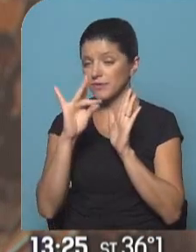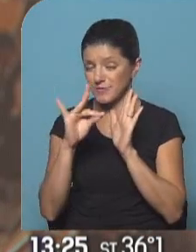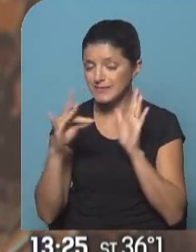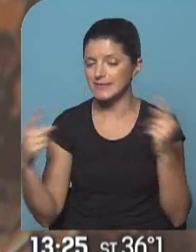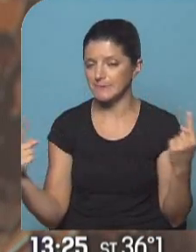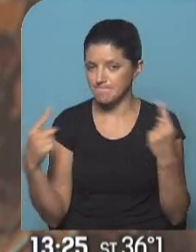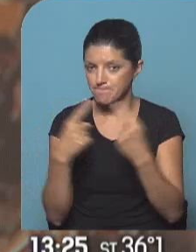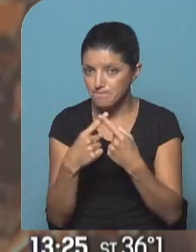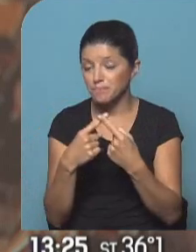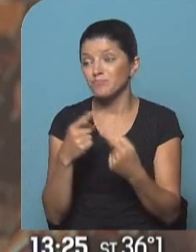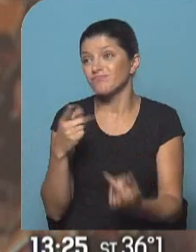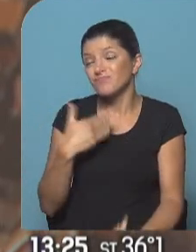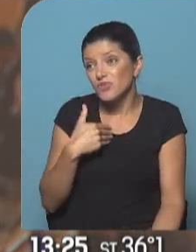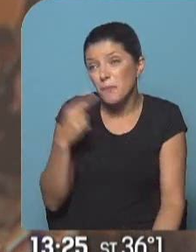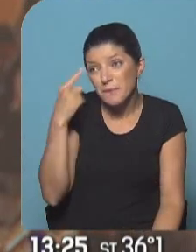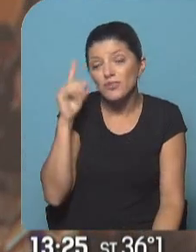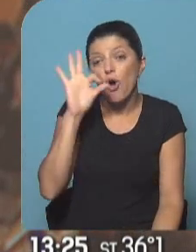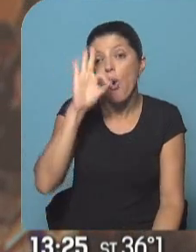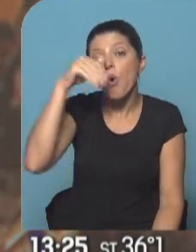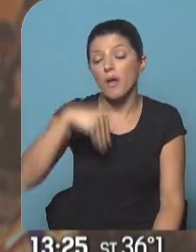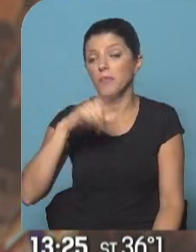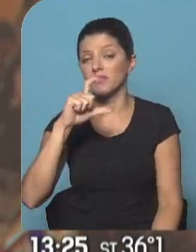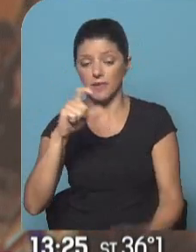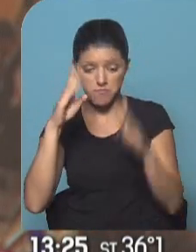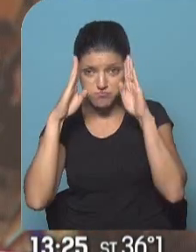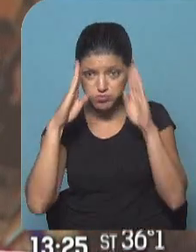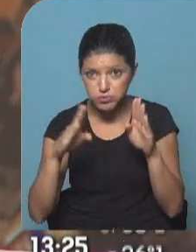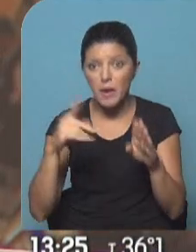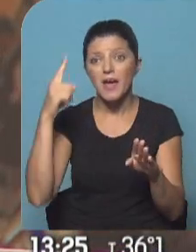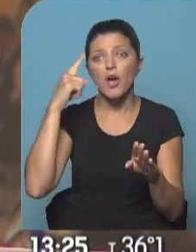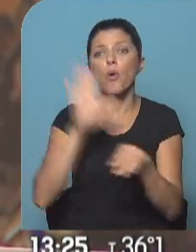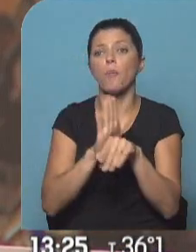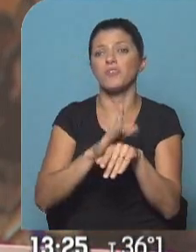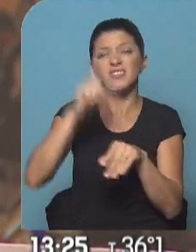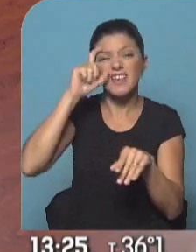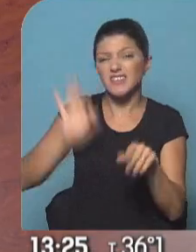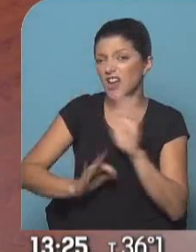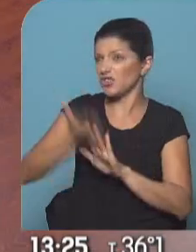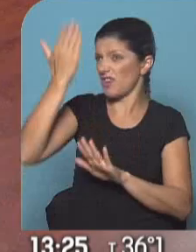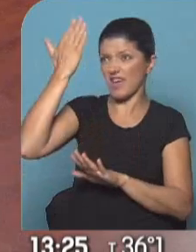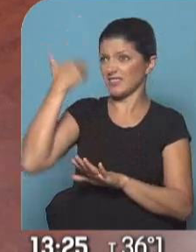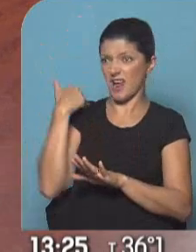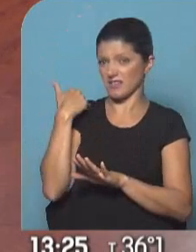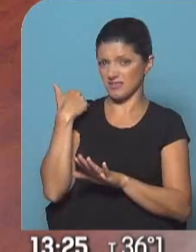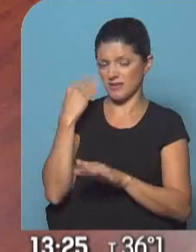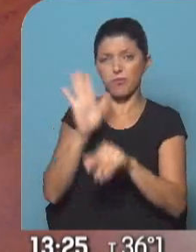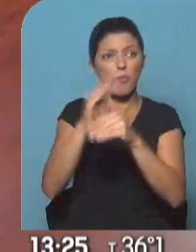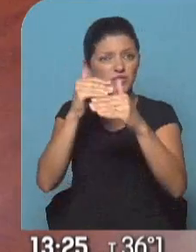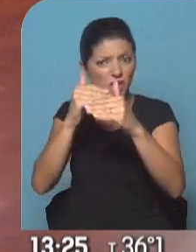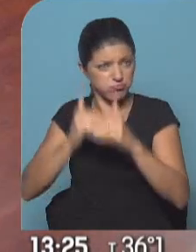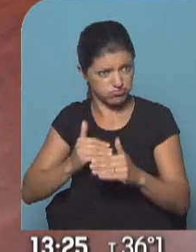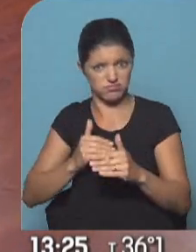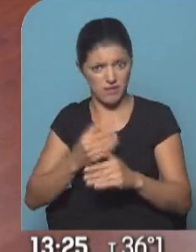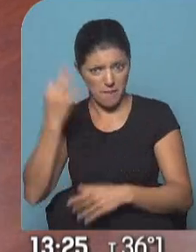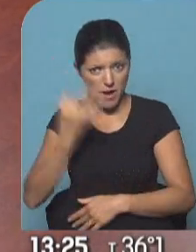cual me da la sensación que la OMC sigue mirando la cuestión como de 10 años atrás. Digamos, atrás el reloj, la agenda de la OMC. Por